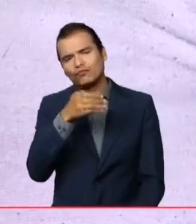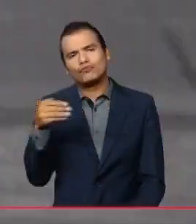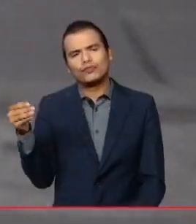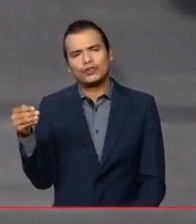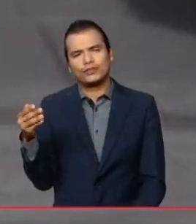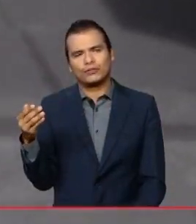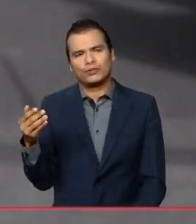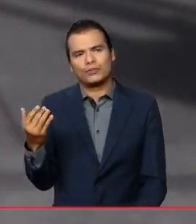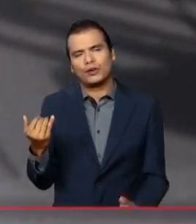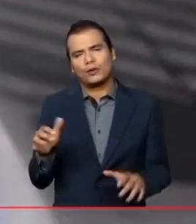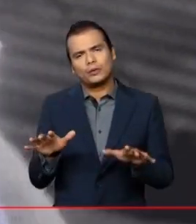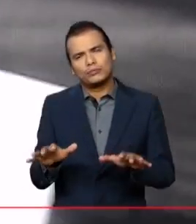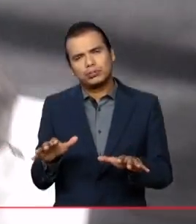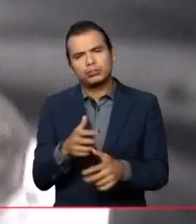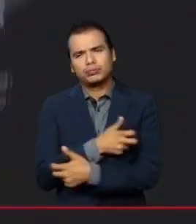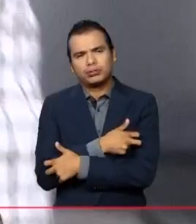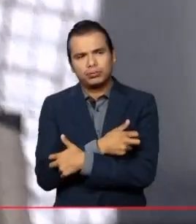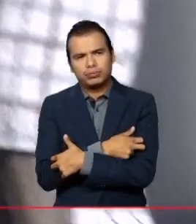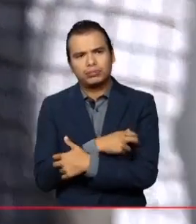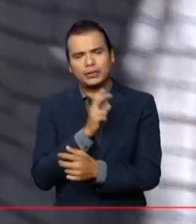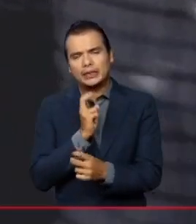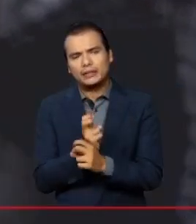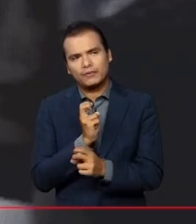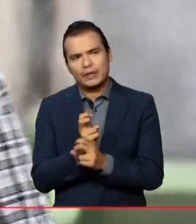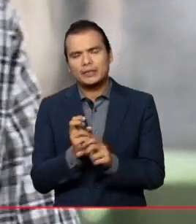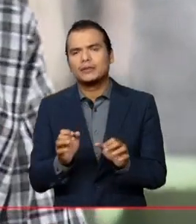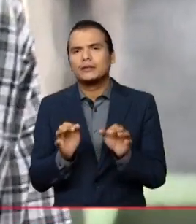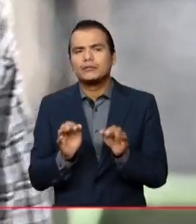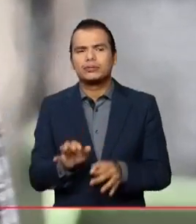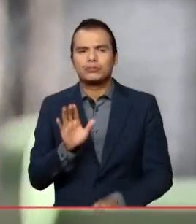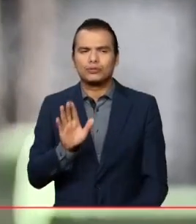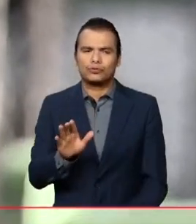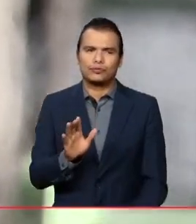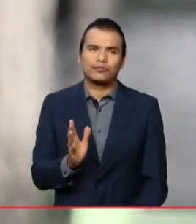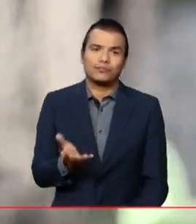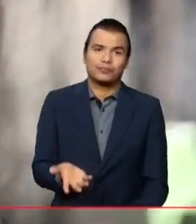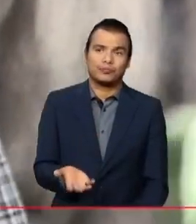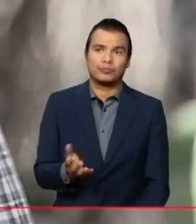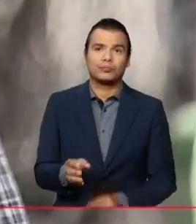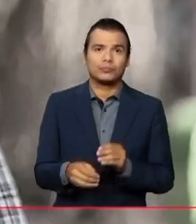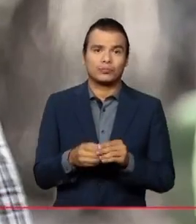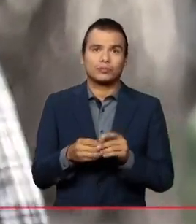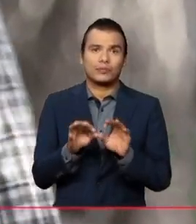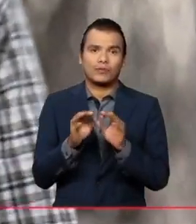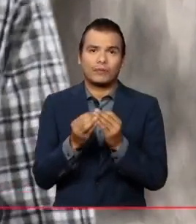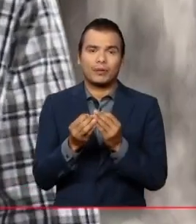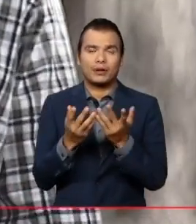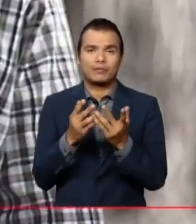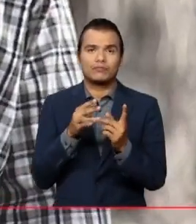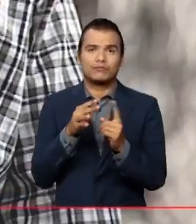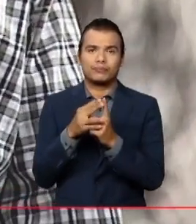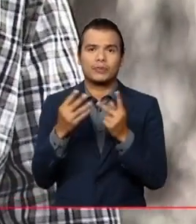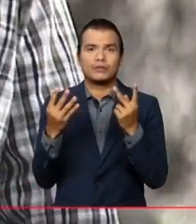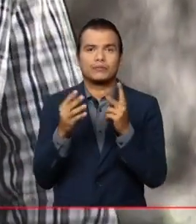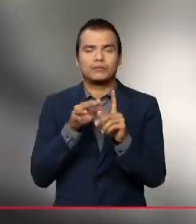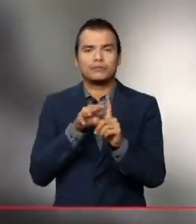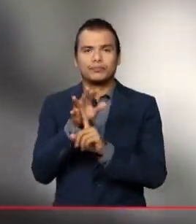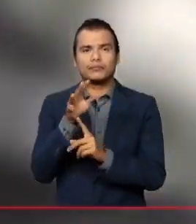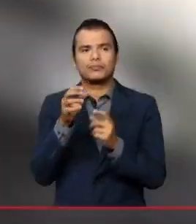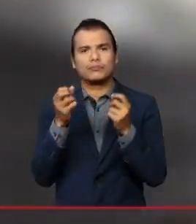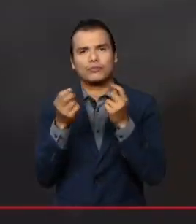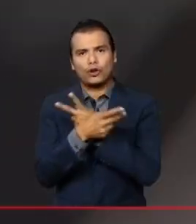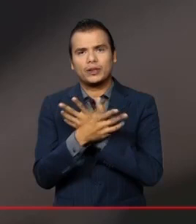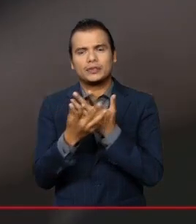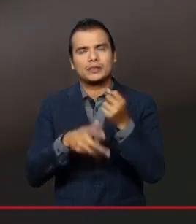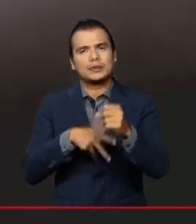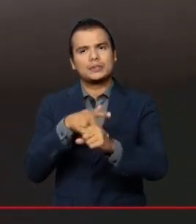energías de pararnos de y hacer lo que lo que más se pueda y la violencia y maltrato no es el único problema para cientos de personas que